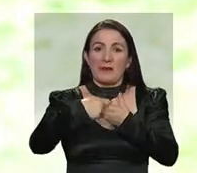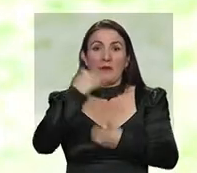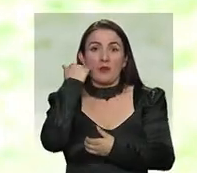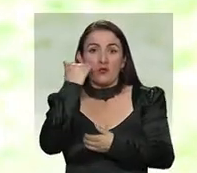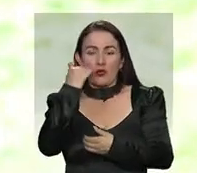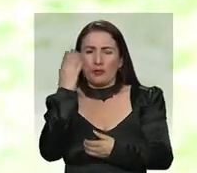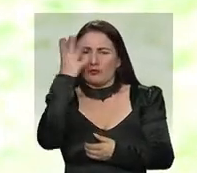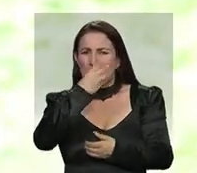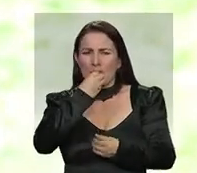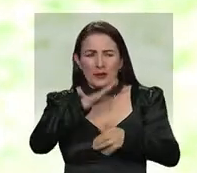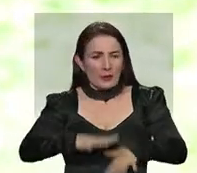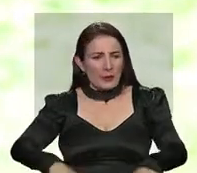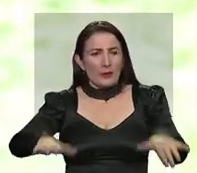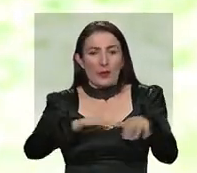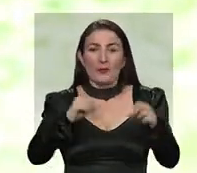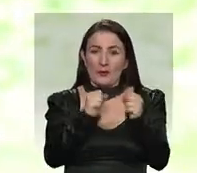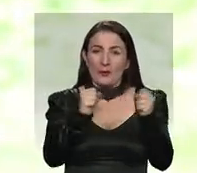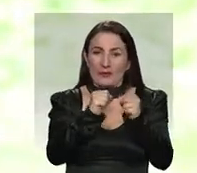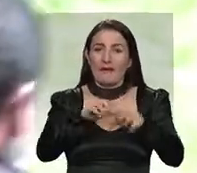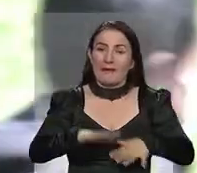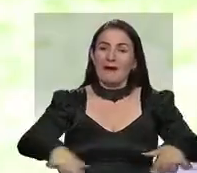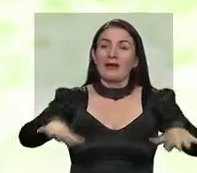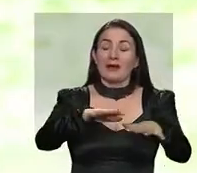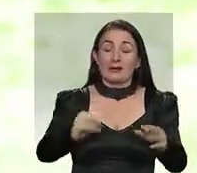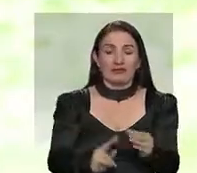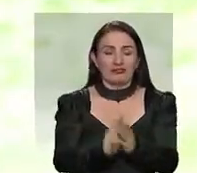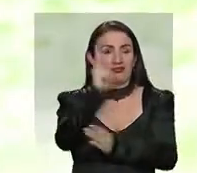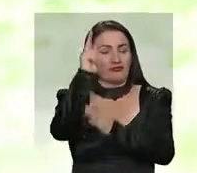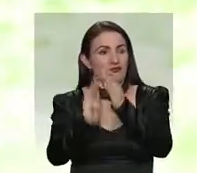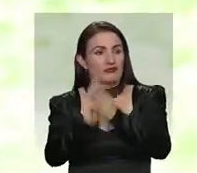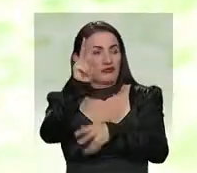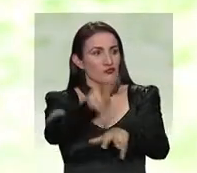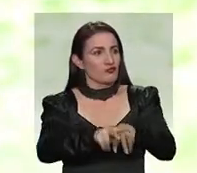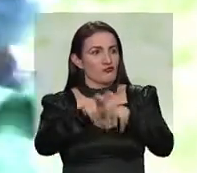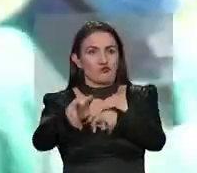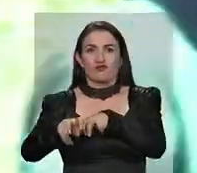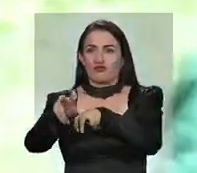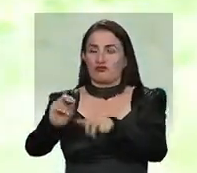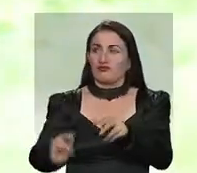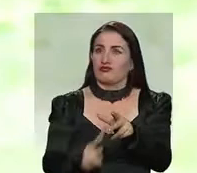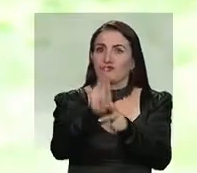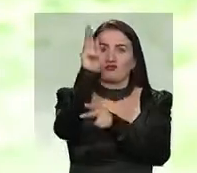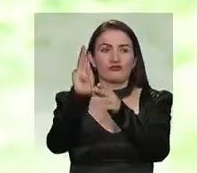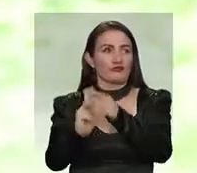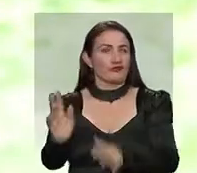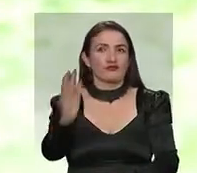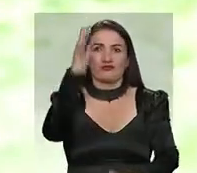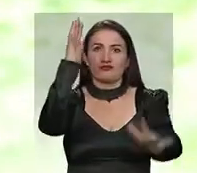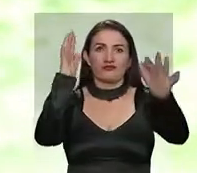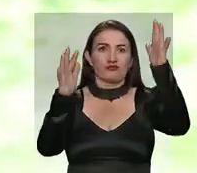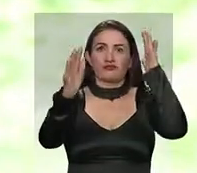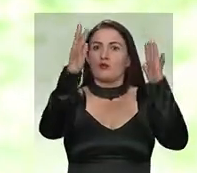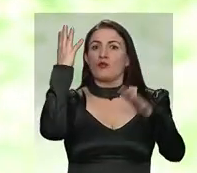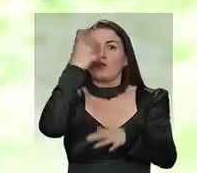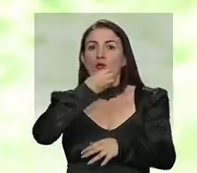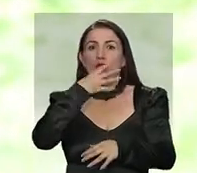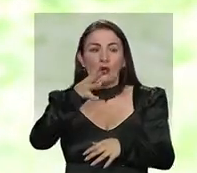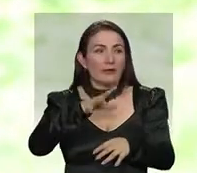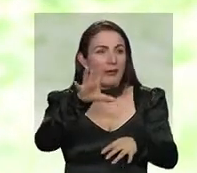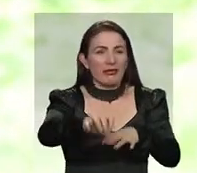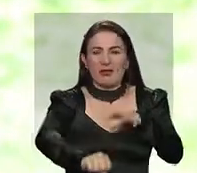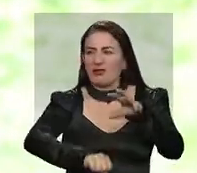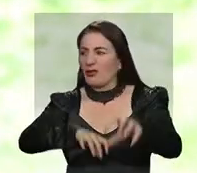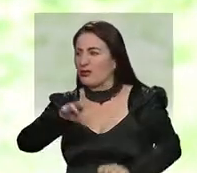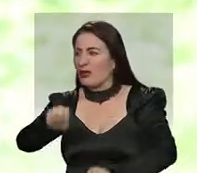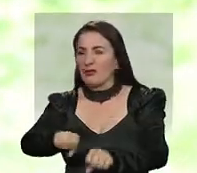más bellos de Bogotá, que es Bogotá Reverdece. Si algo necesitamos es que Bogotá reverdezca, que dejemos de depredar el